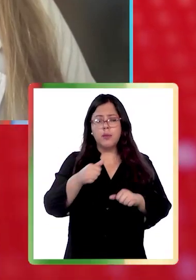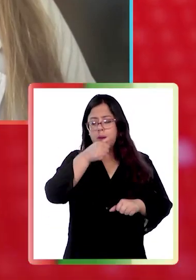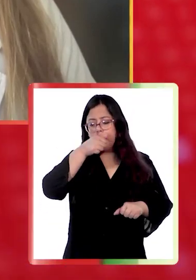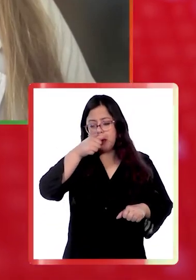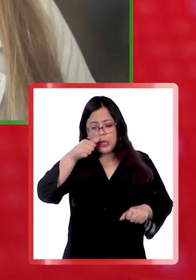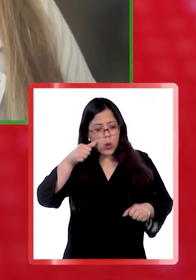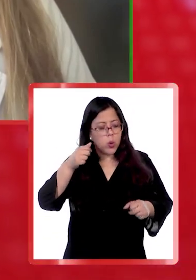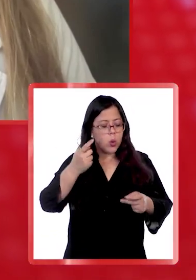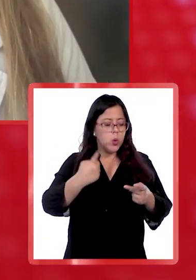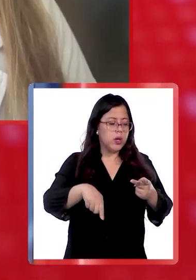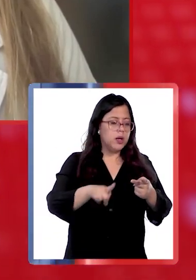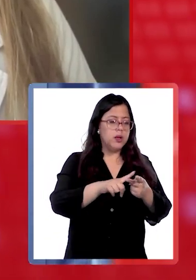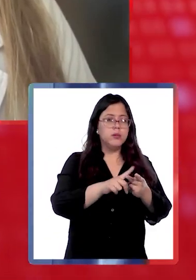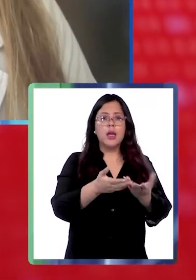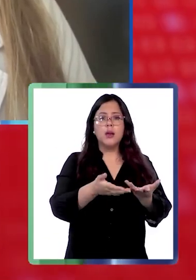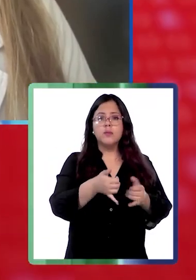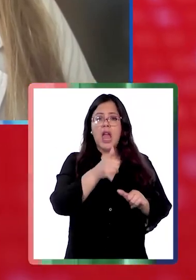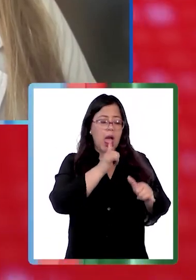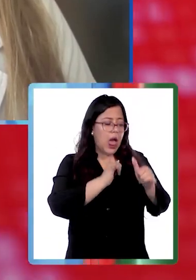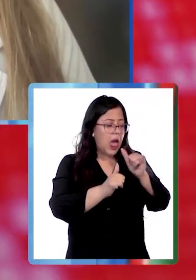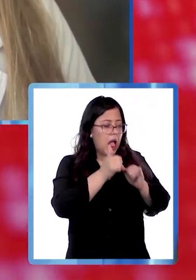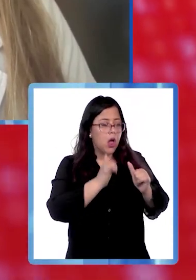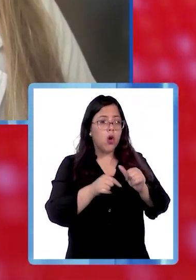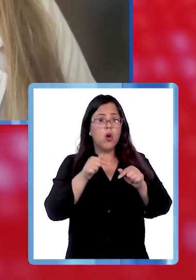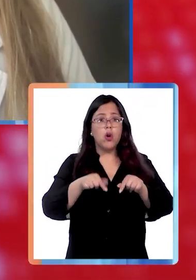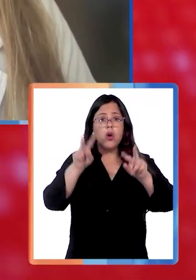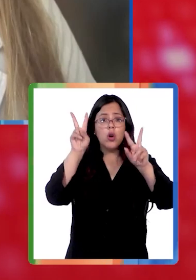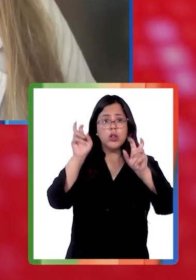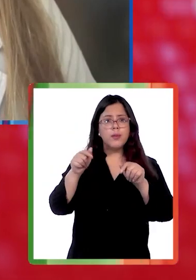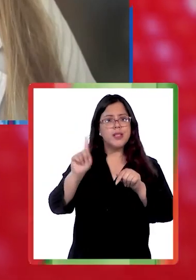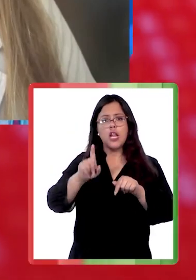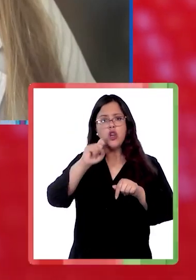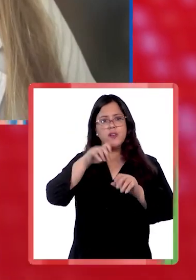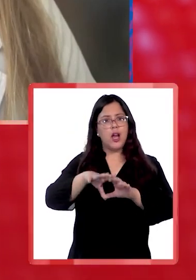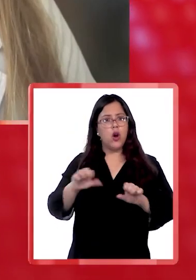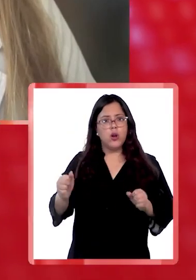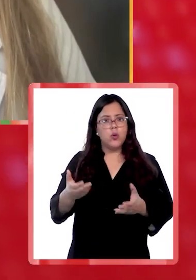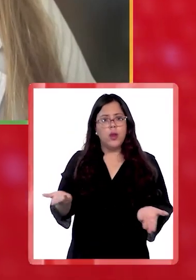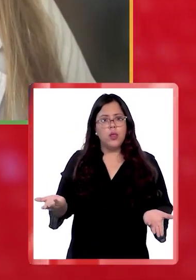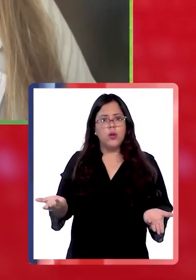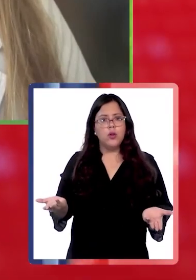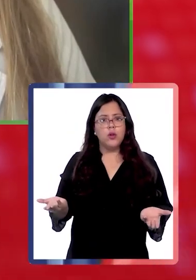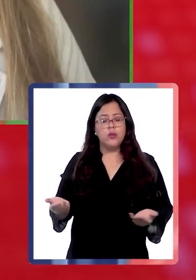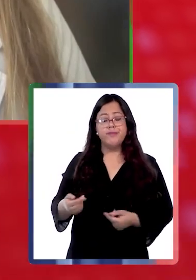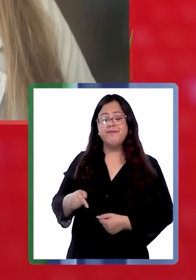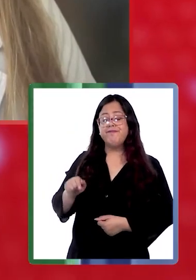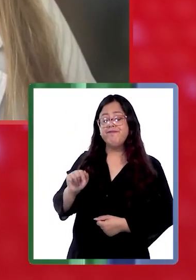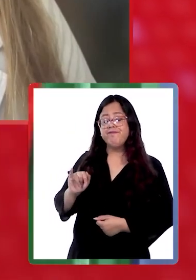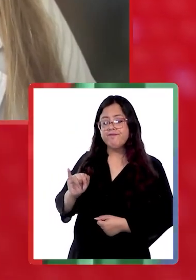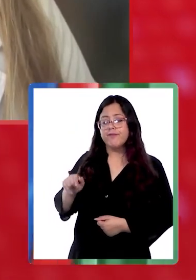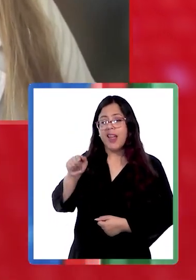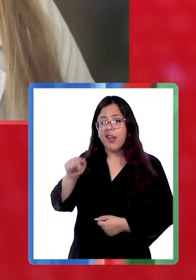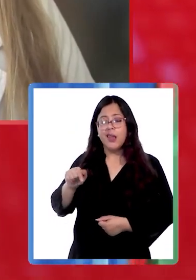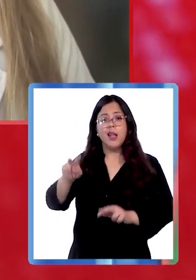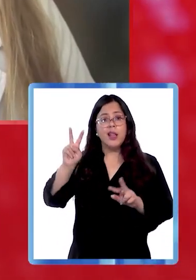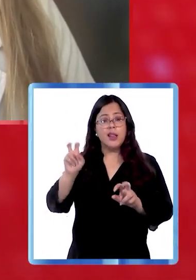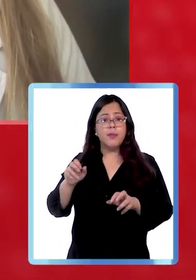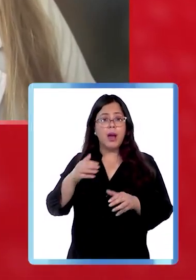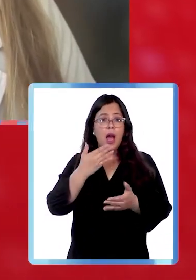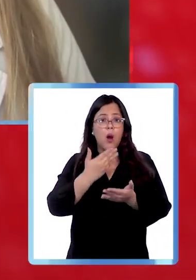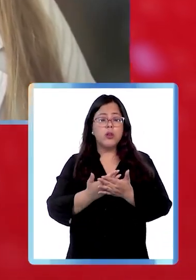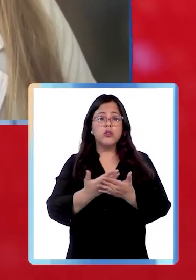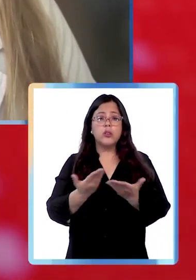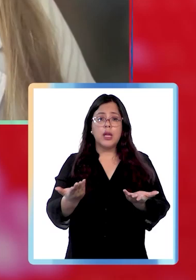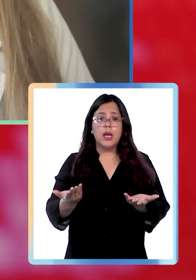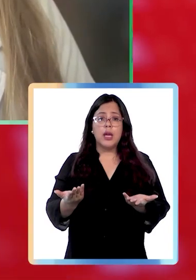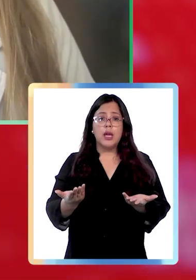ejemplo, el consumo de drogas, en el consumo de alcohol, desde ese margen ya no estamos hablando de consentimiento. Claro, ya el